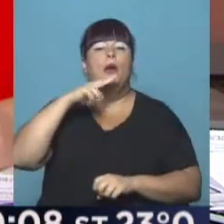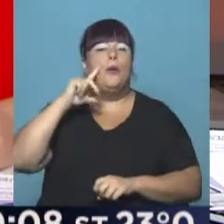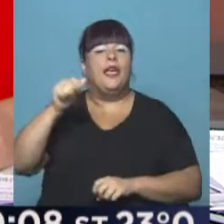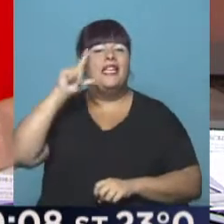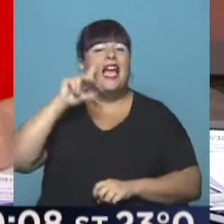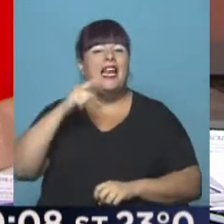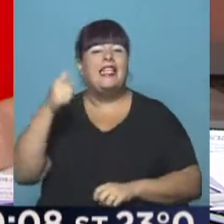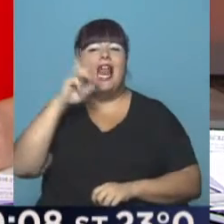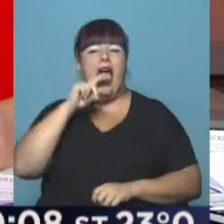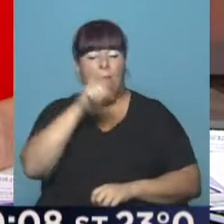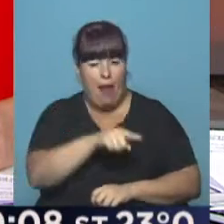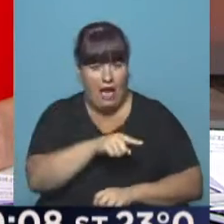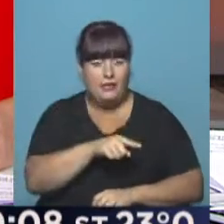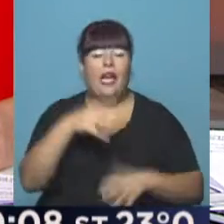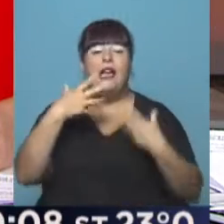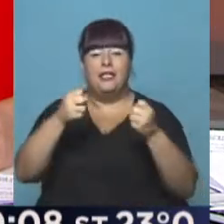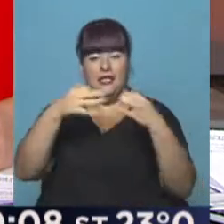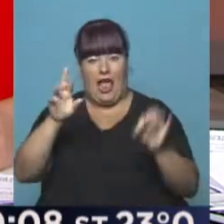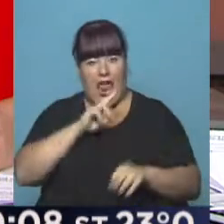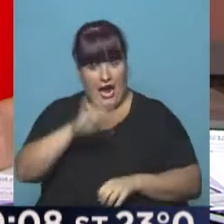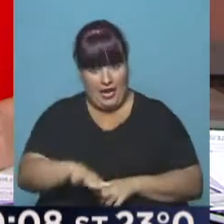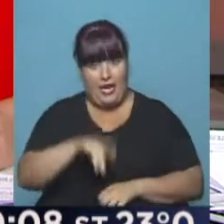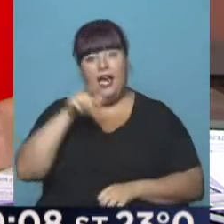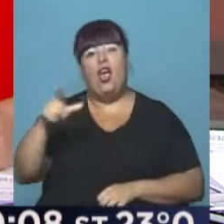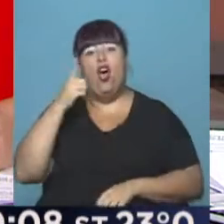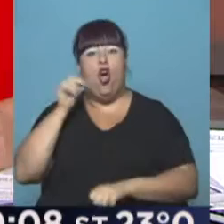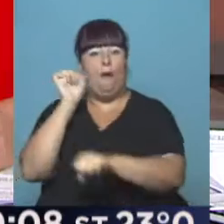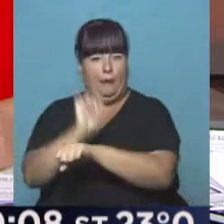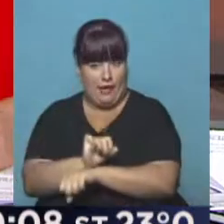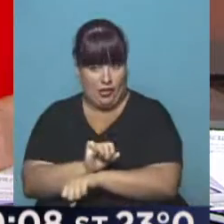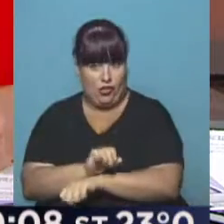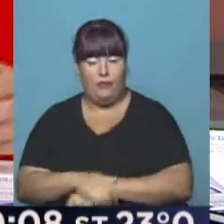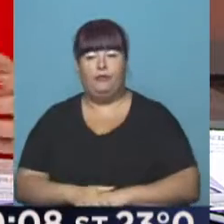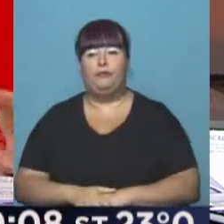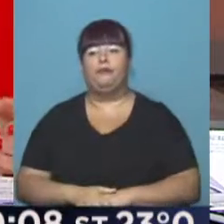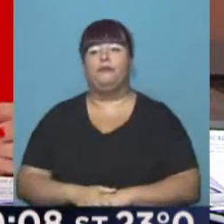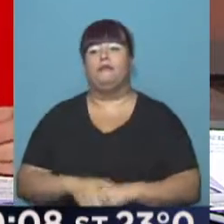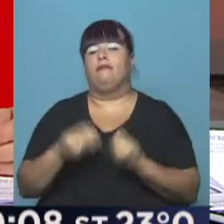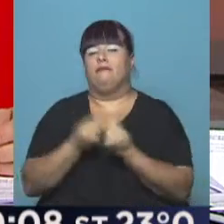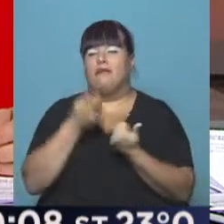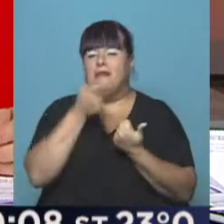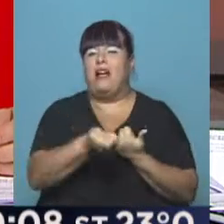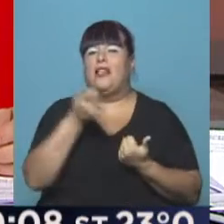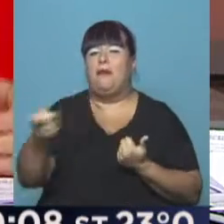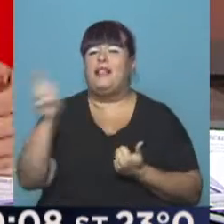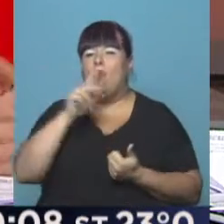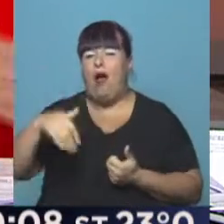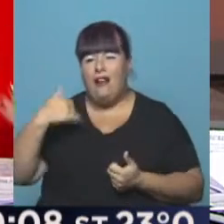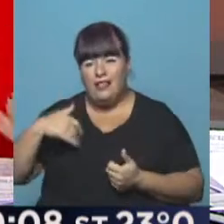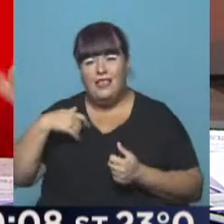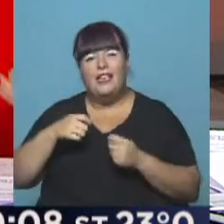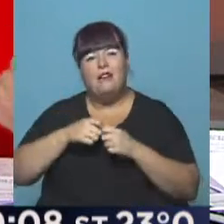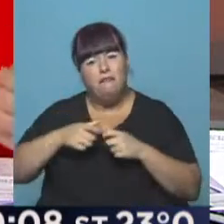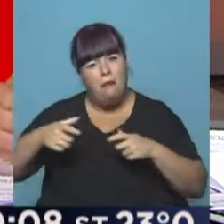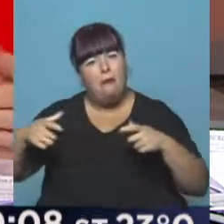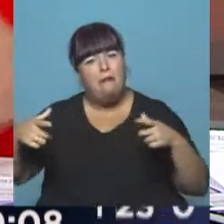partido de la plata donde rescataron a la nenita y el hombre quedó detenido la cantidad de femicidios en la argentina se mantiene